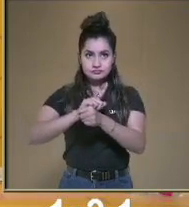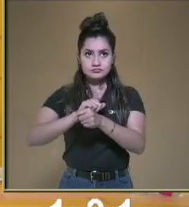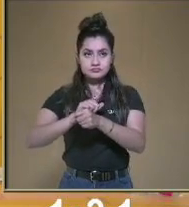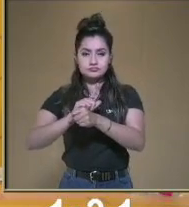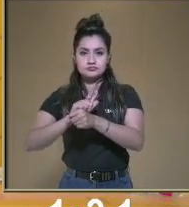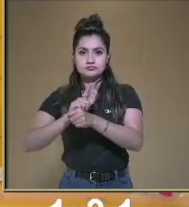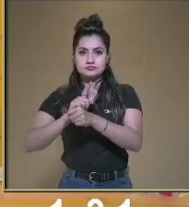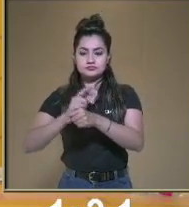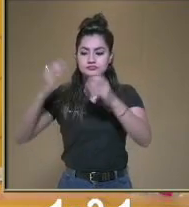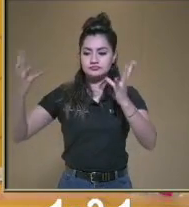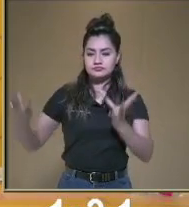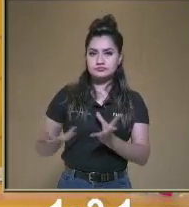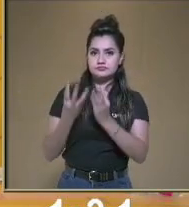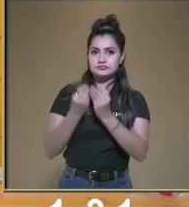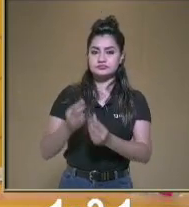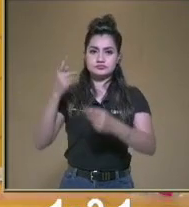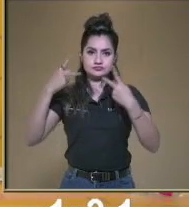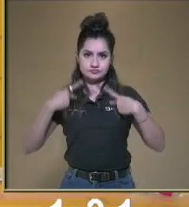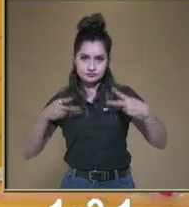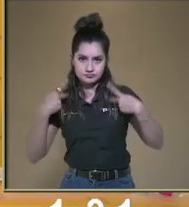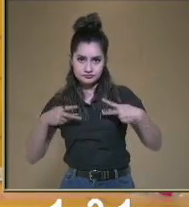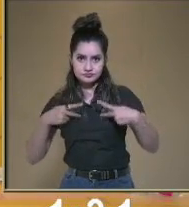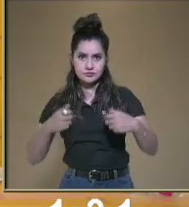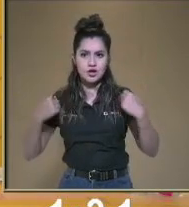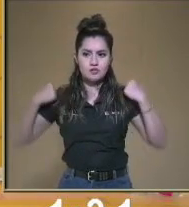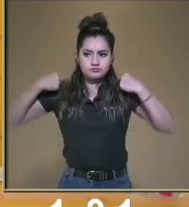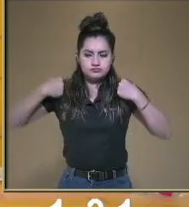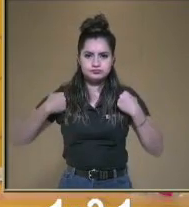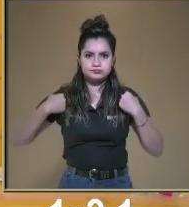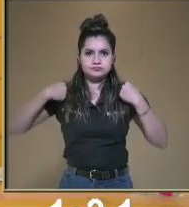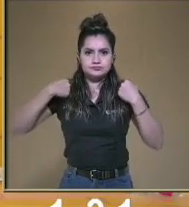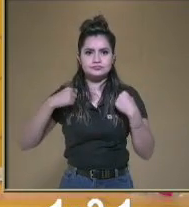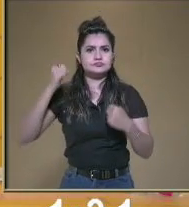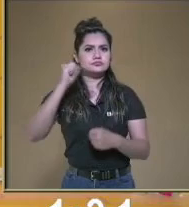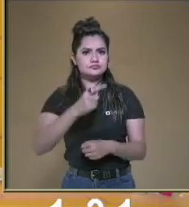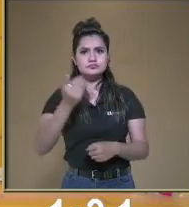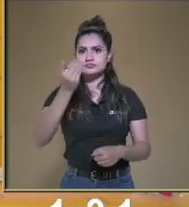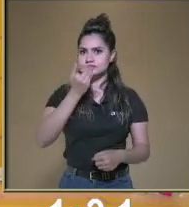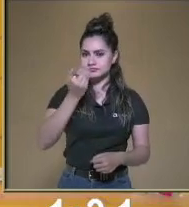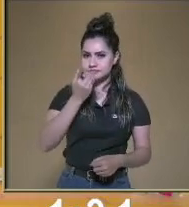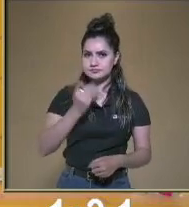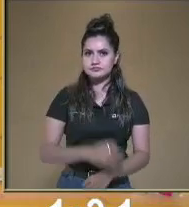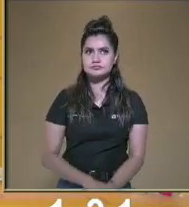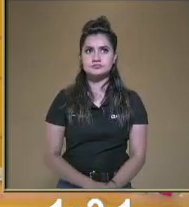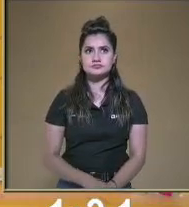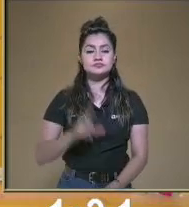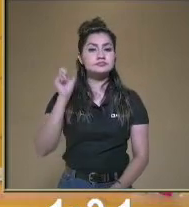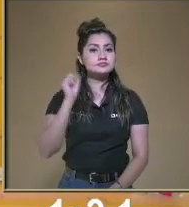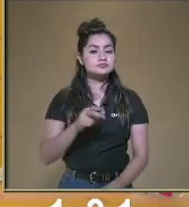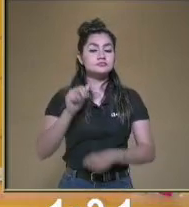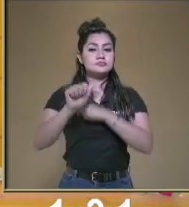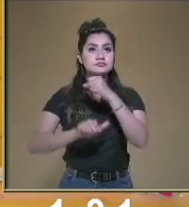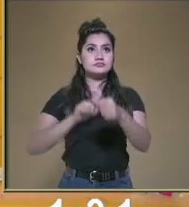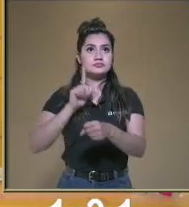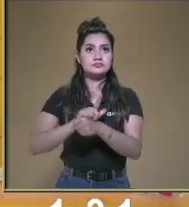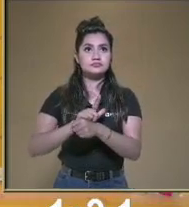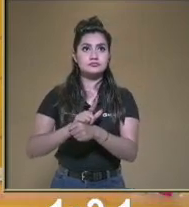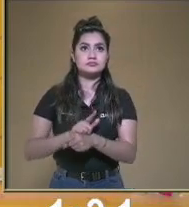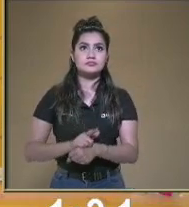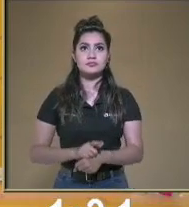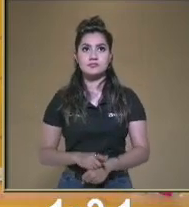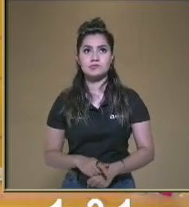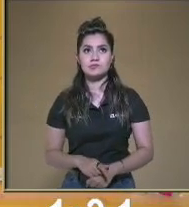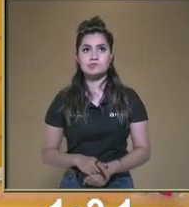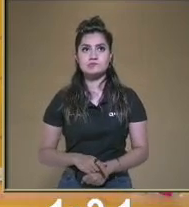compañía, animales de carga, animales que utilizamos como alimento o animales que utilizamos también en